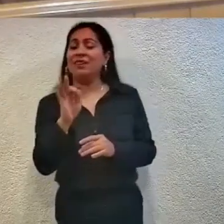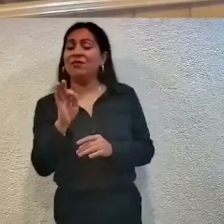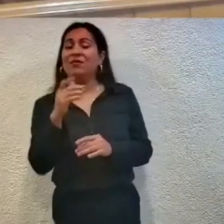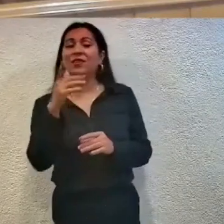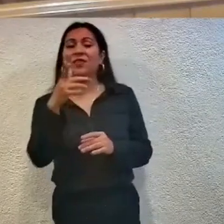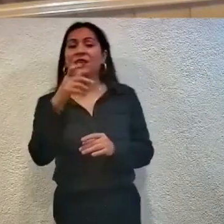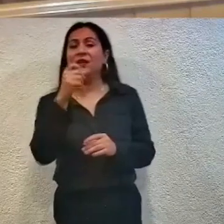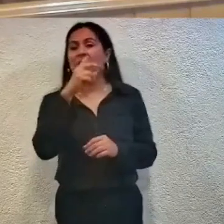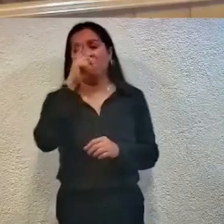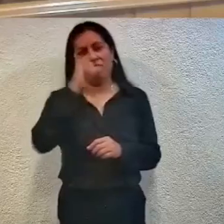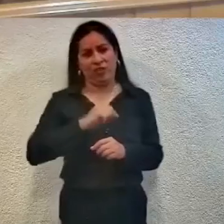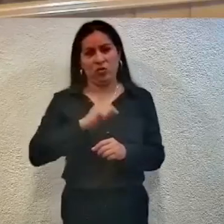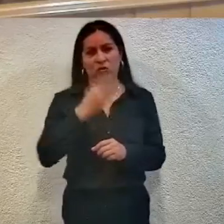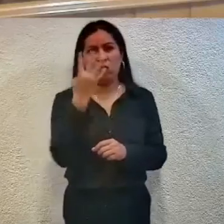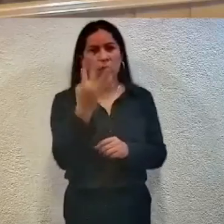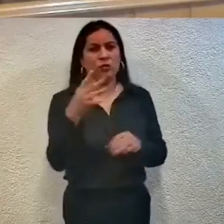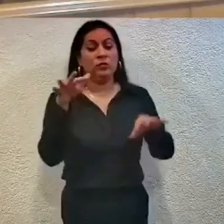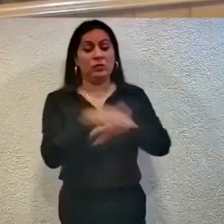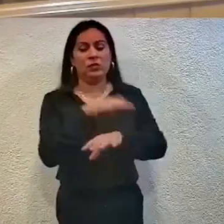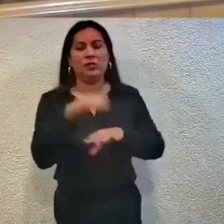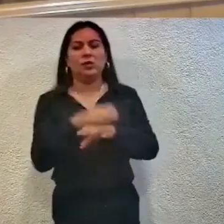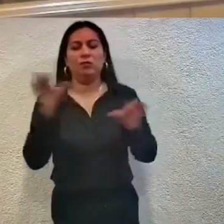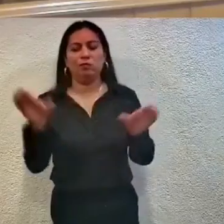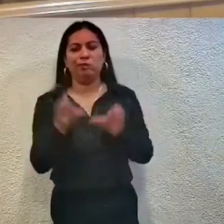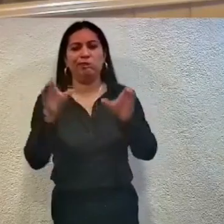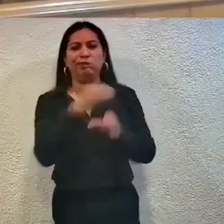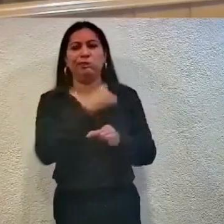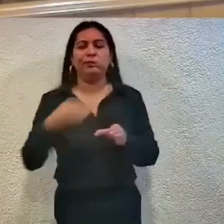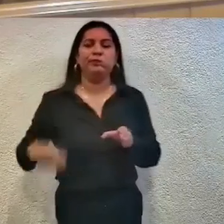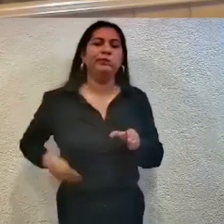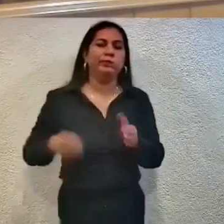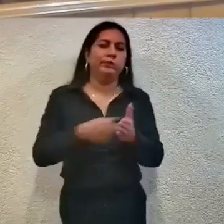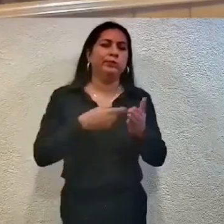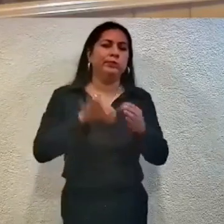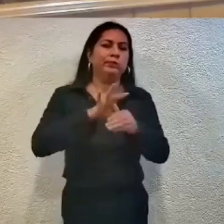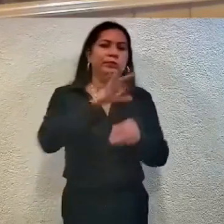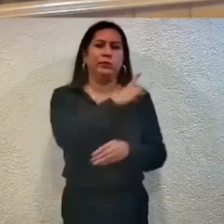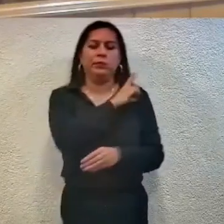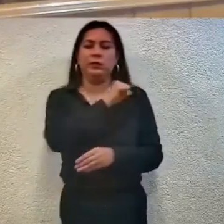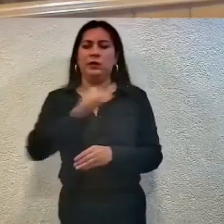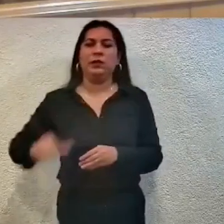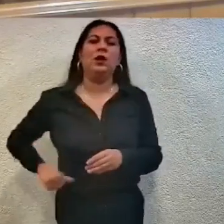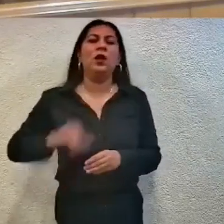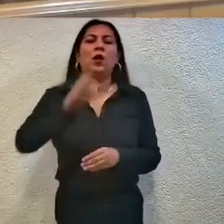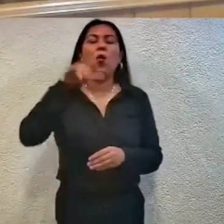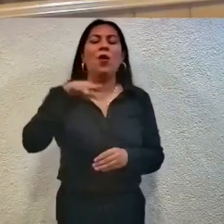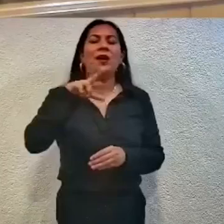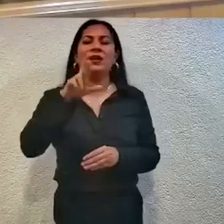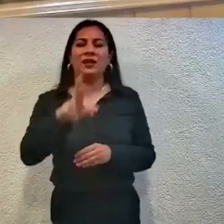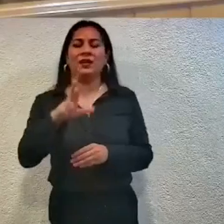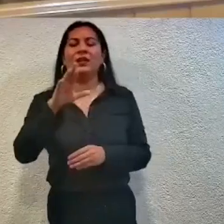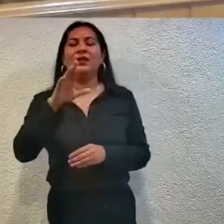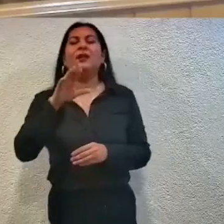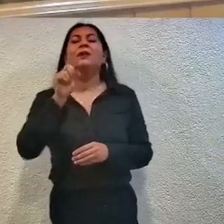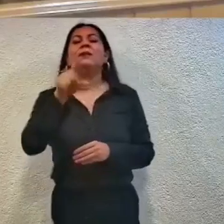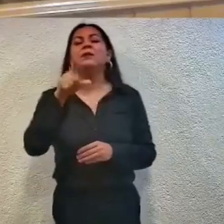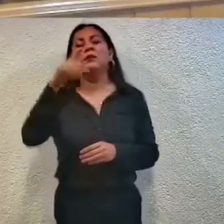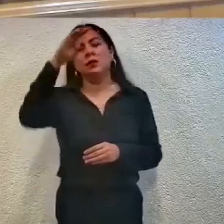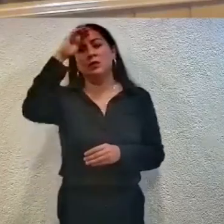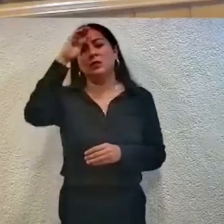presente fallo. Cuarto, se modifica el cómputo municipal de la elección del Ayuntamiento de Juan R. Escudero en los términos del